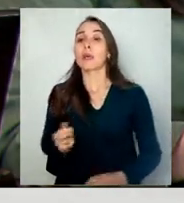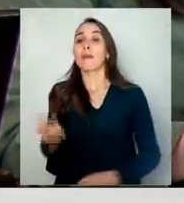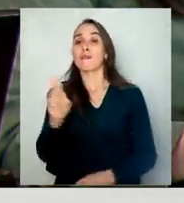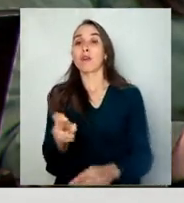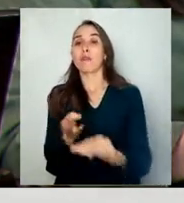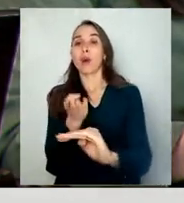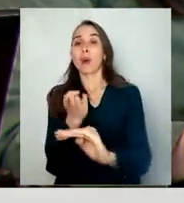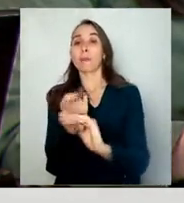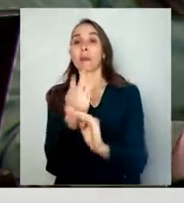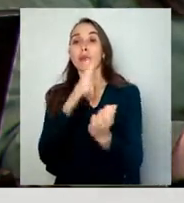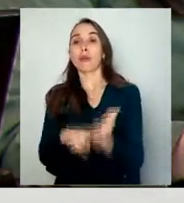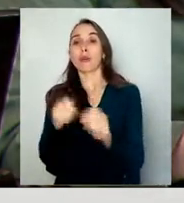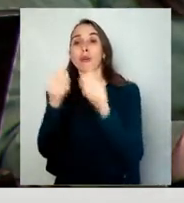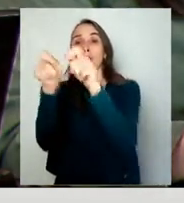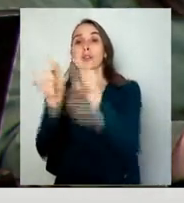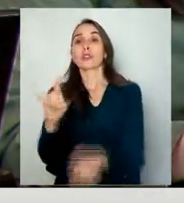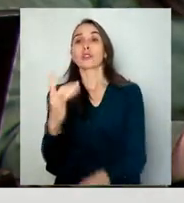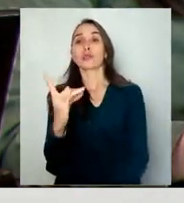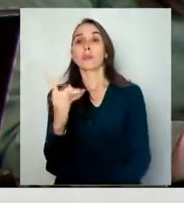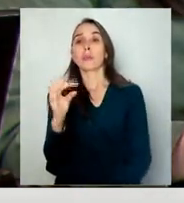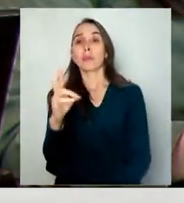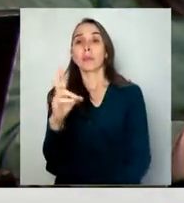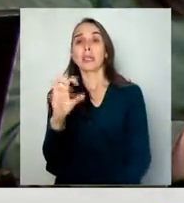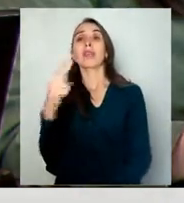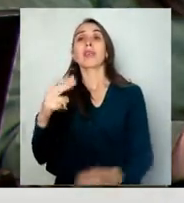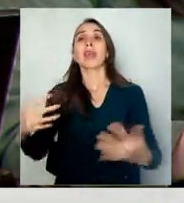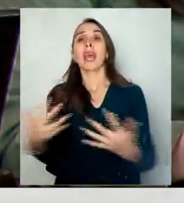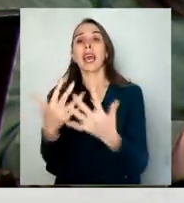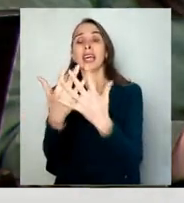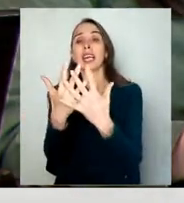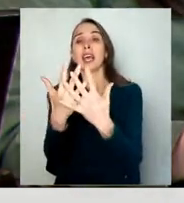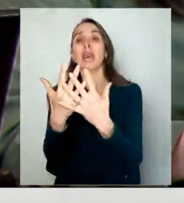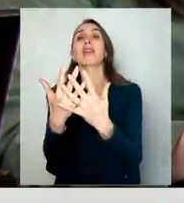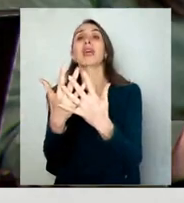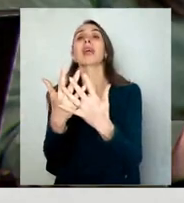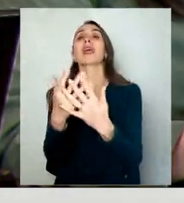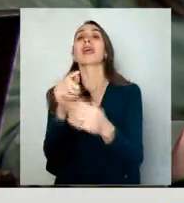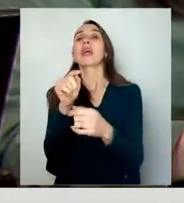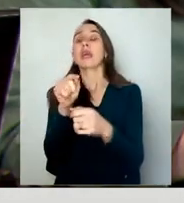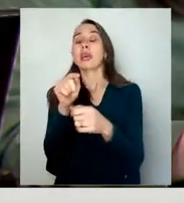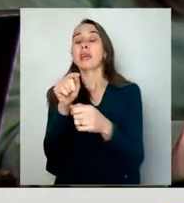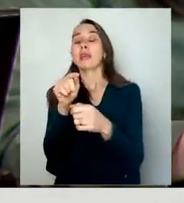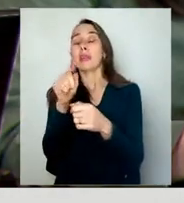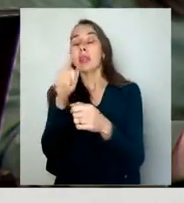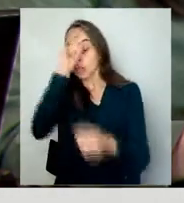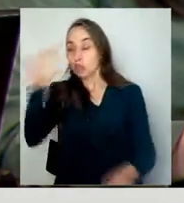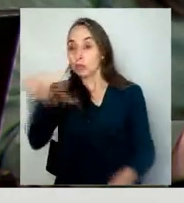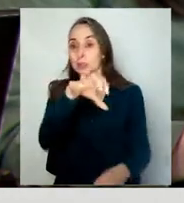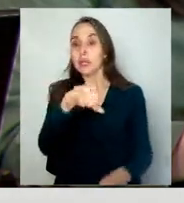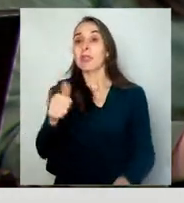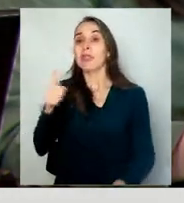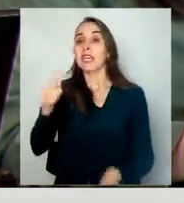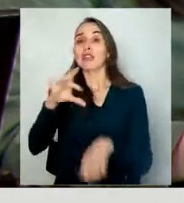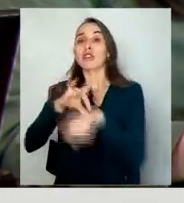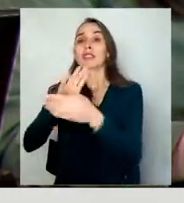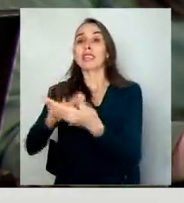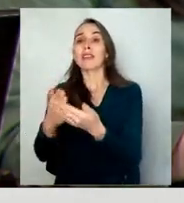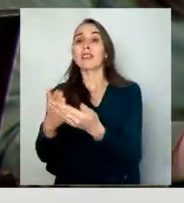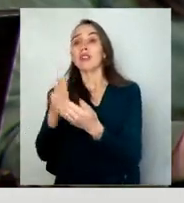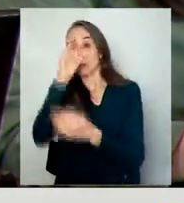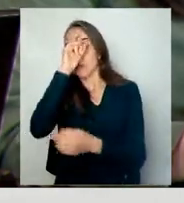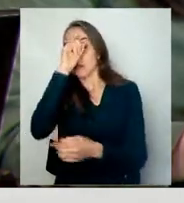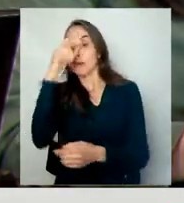al subsecretario de redes asistenciales y al director del servicio de salud de Concepción para que informen Cuáles son los planes para